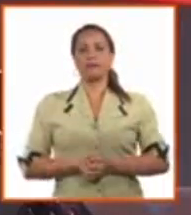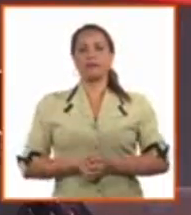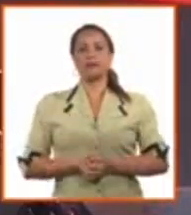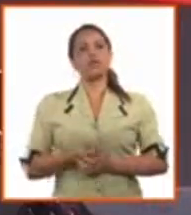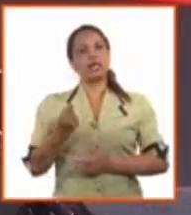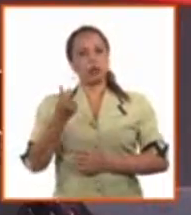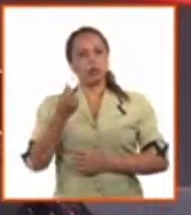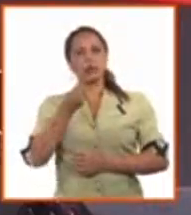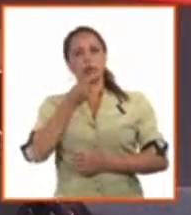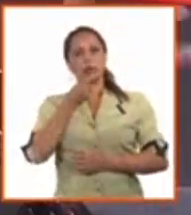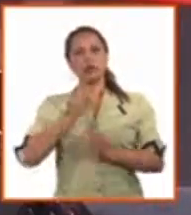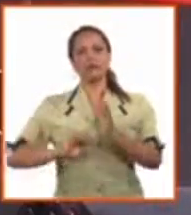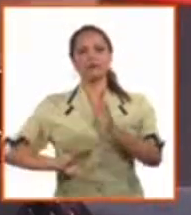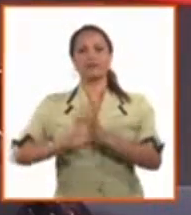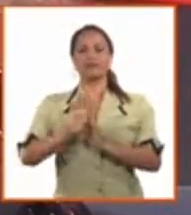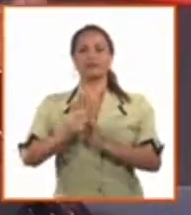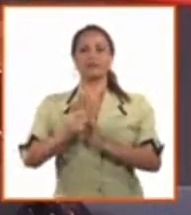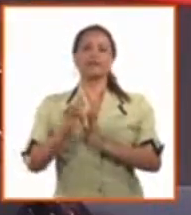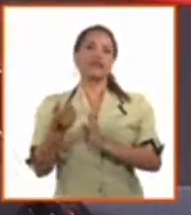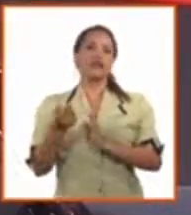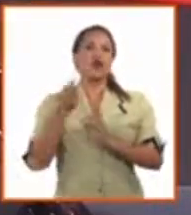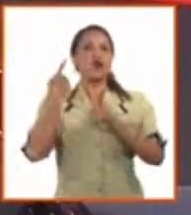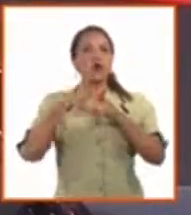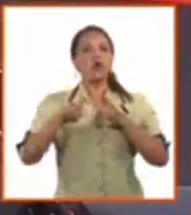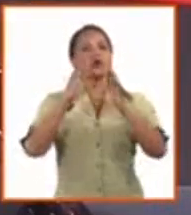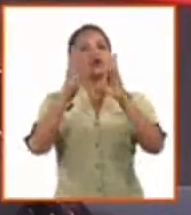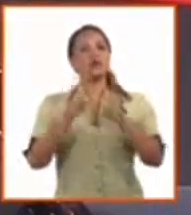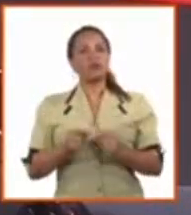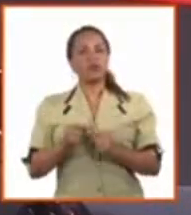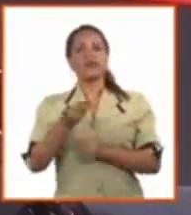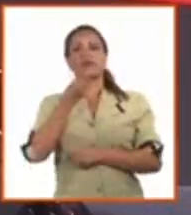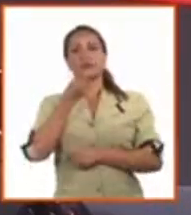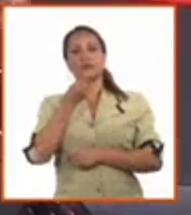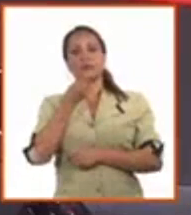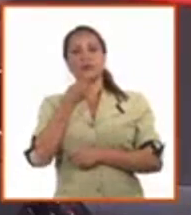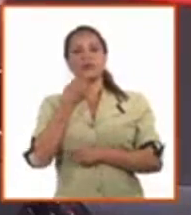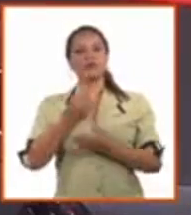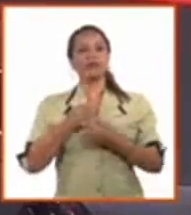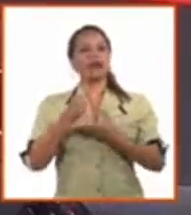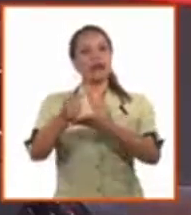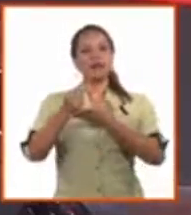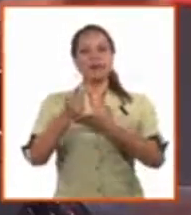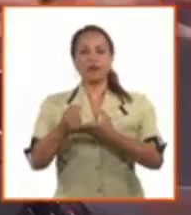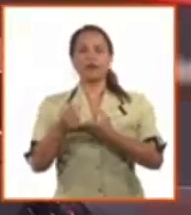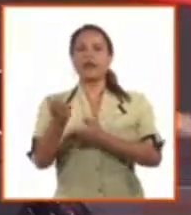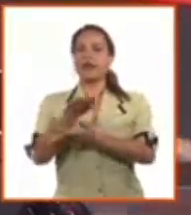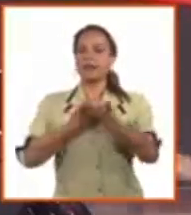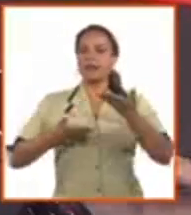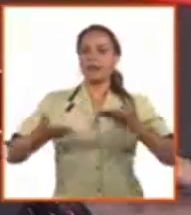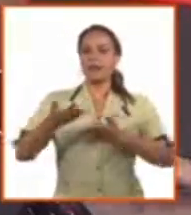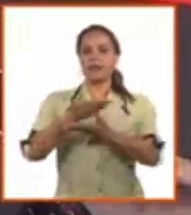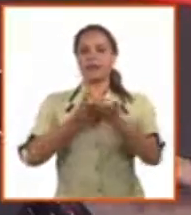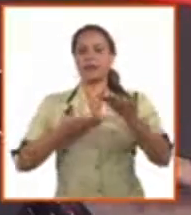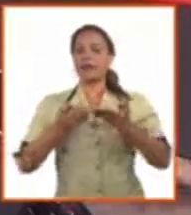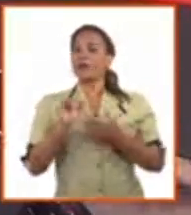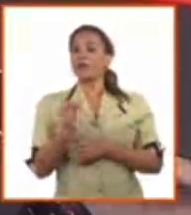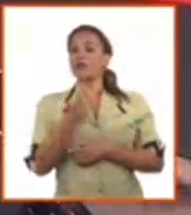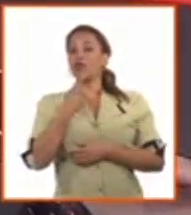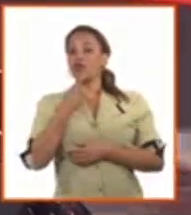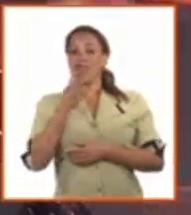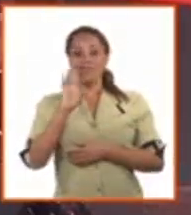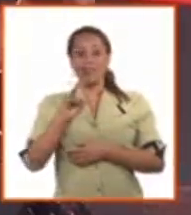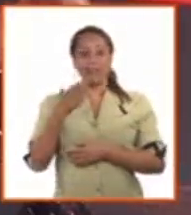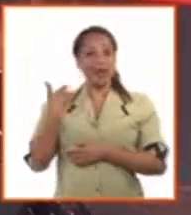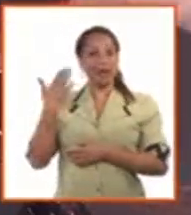y de la economía bueno y hay otro resultado que han permitido la articulación no sólo lo que